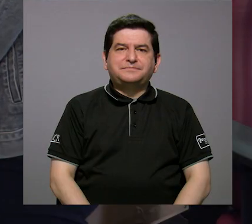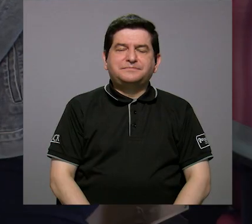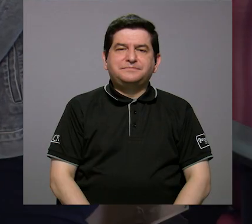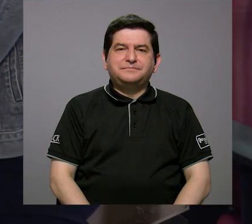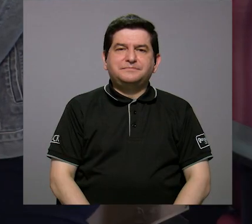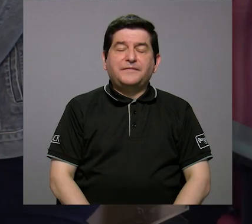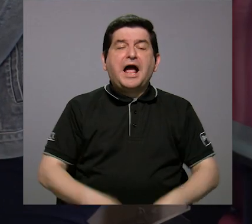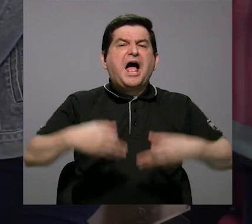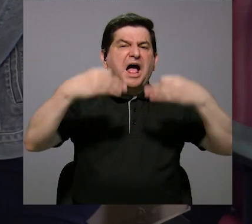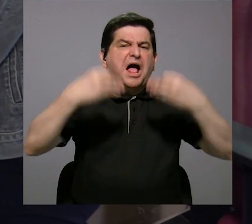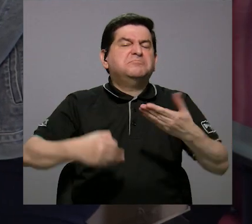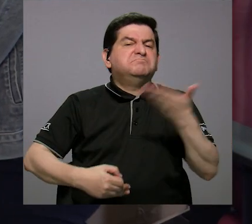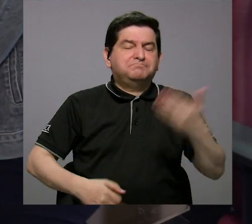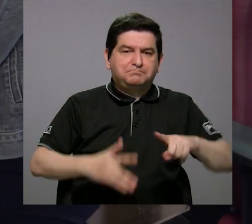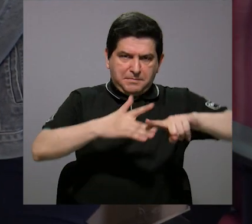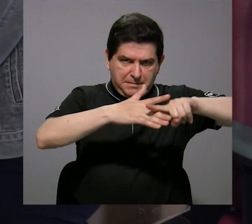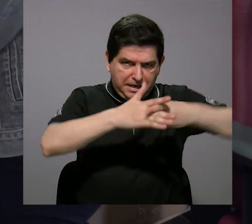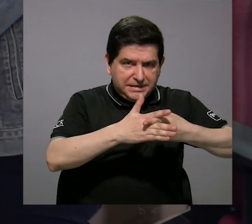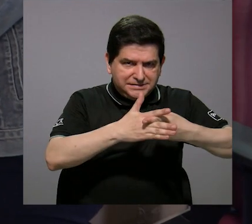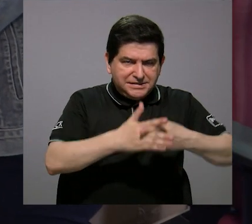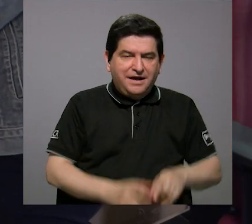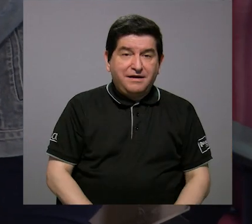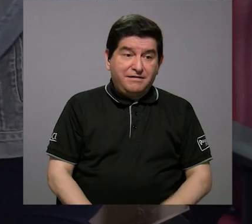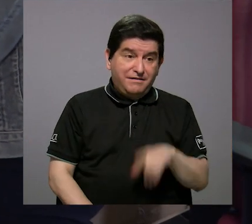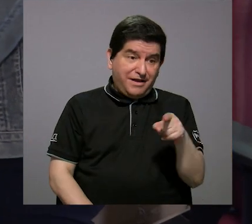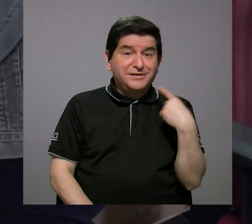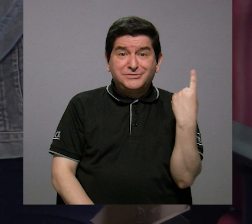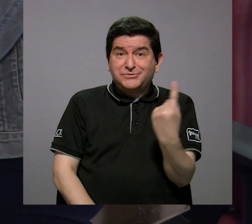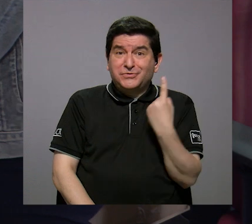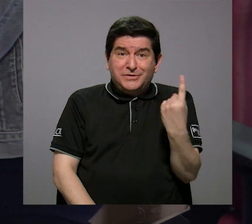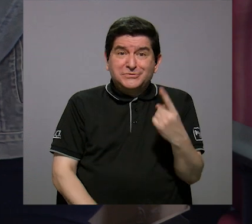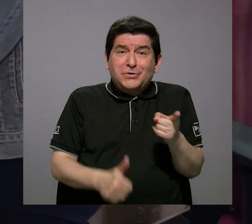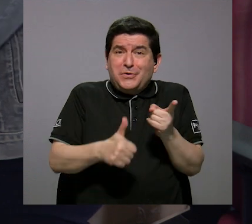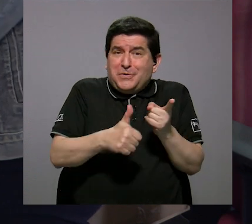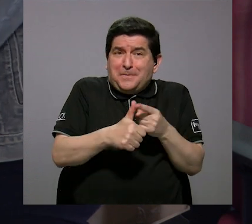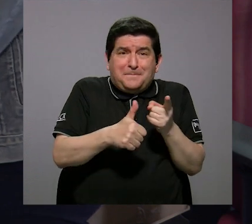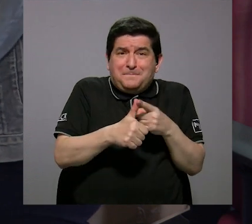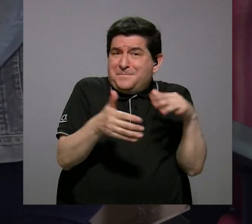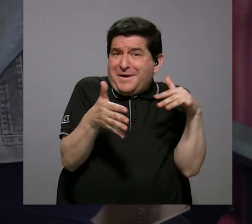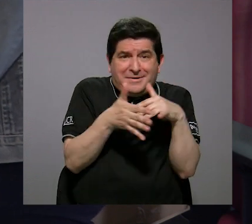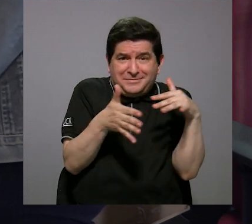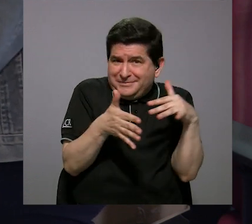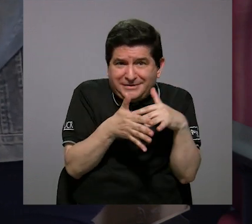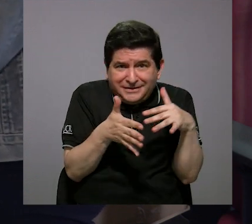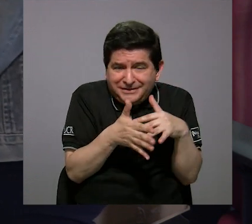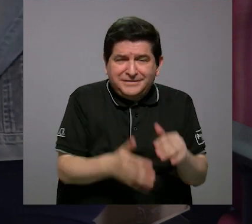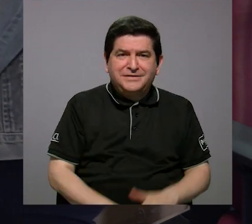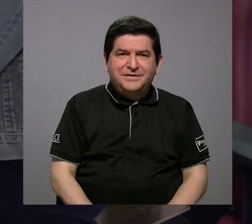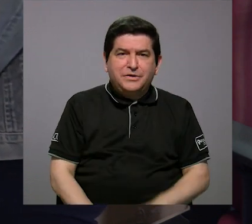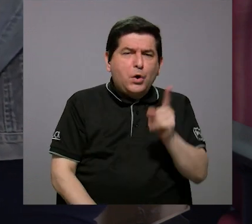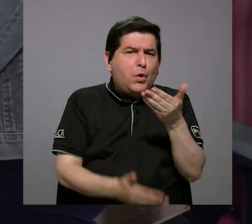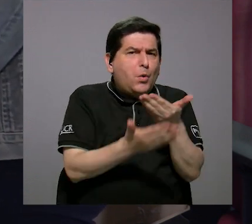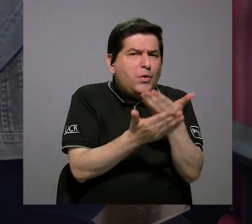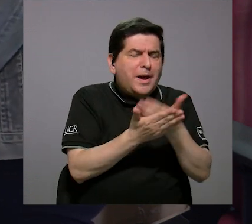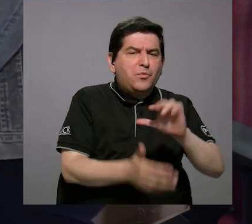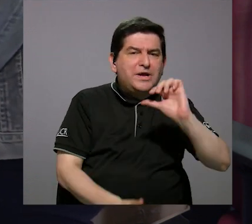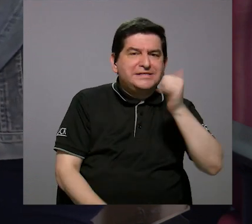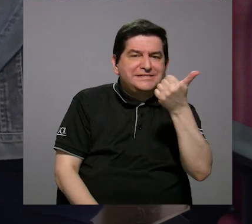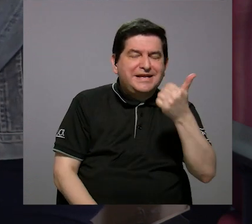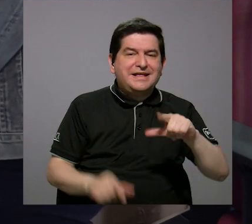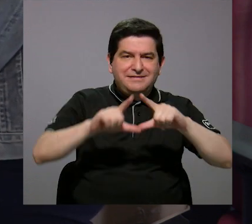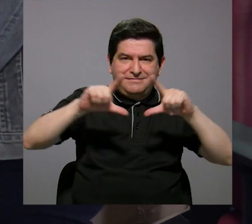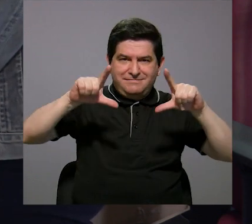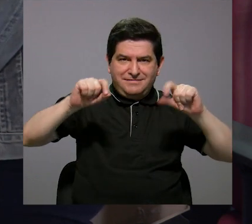Entonces, lo que decidimos fue empezar, porque esto apenas es un primer estudio, ¿verdad?, con una muestra de